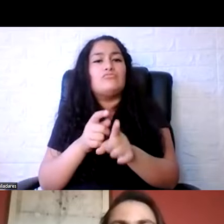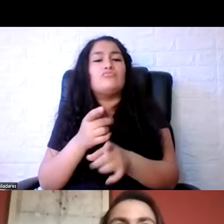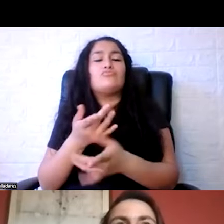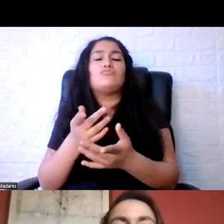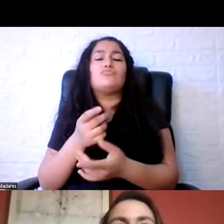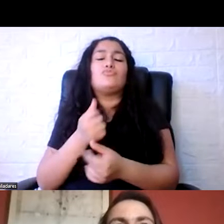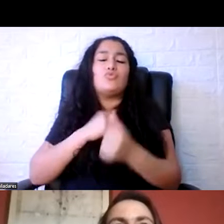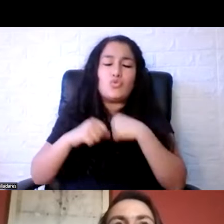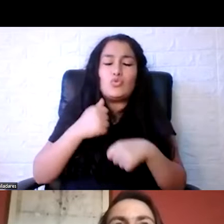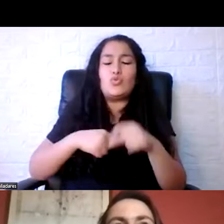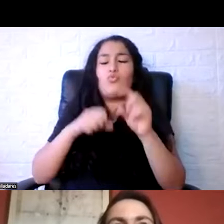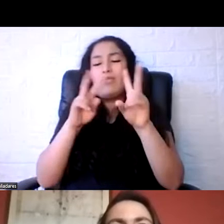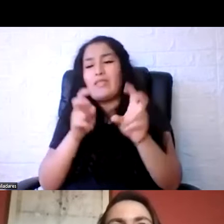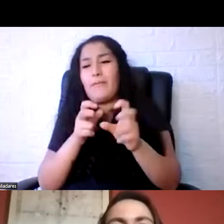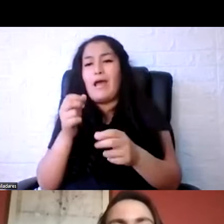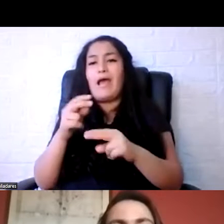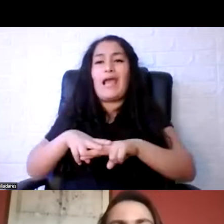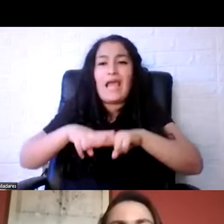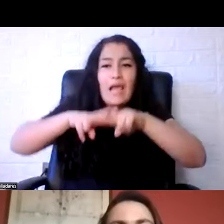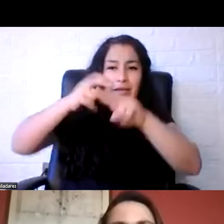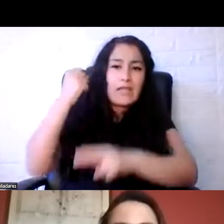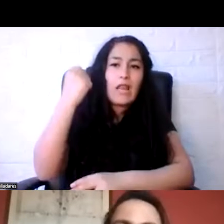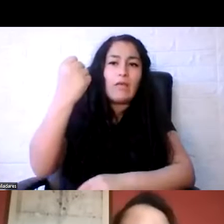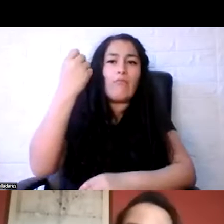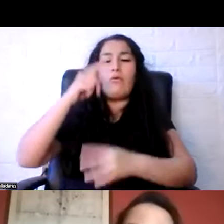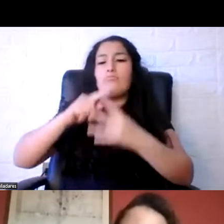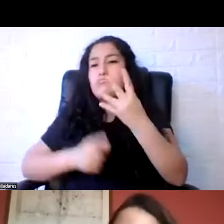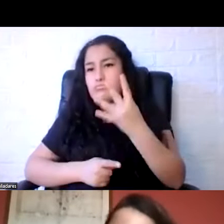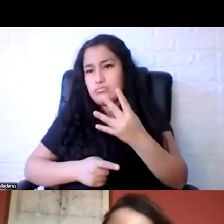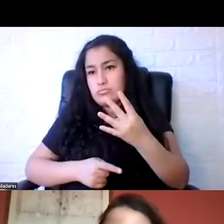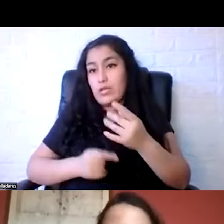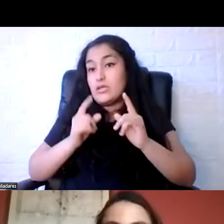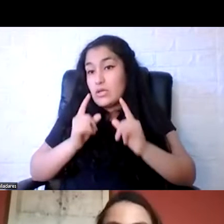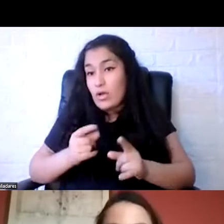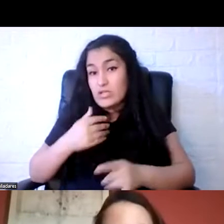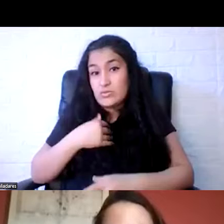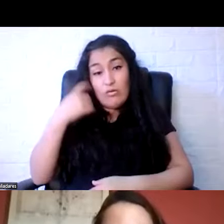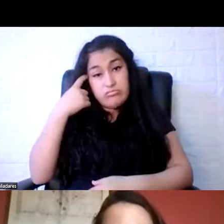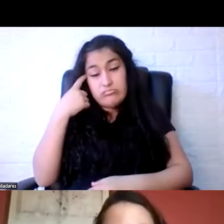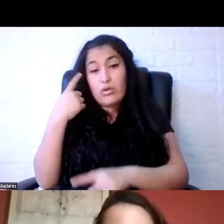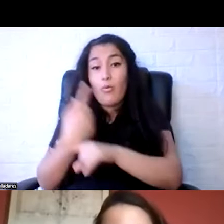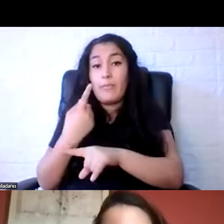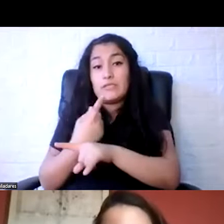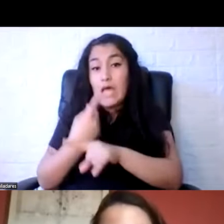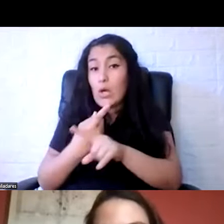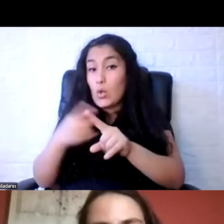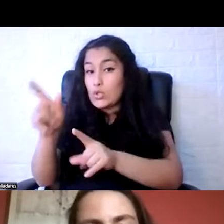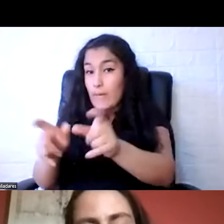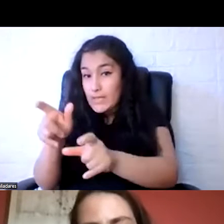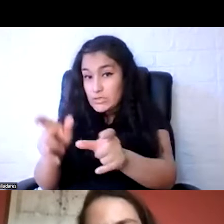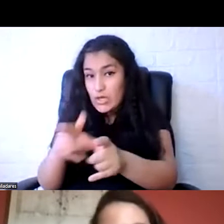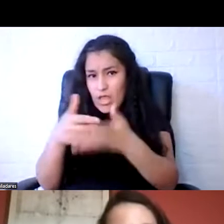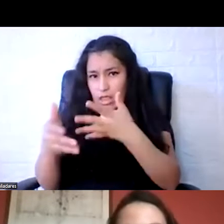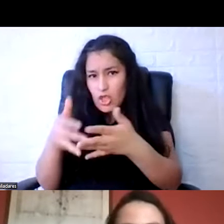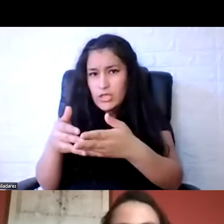que en el fondo, si bien muchas, y esto es algo que he estado reflexionando con otras colegas del norte, de la Católica del Norte